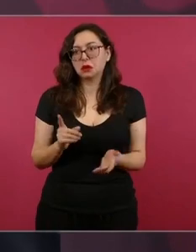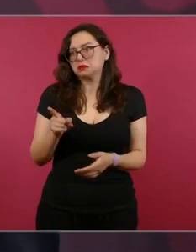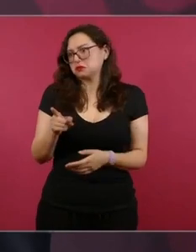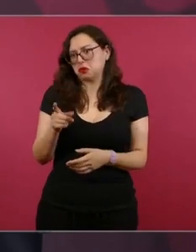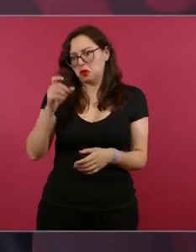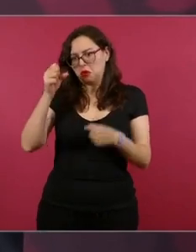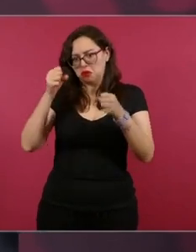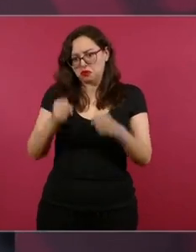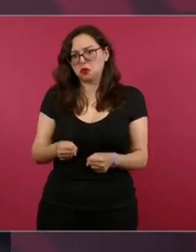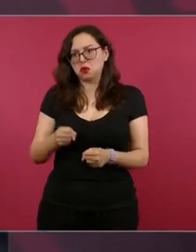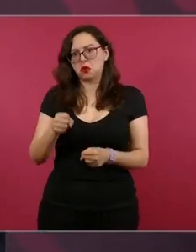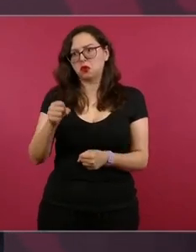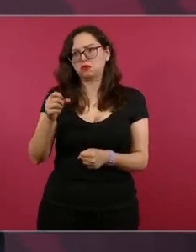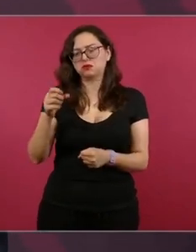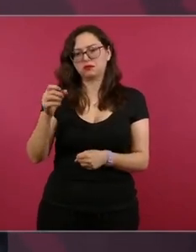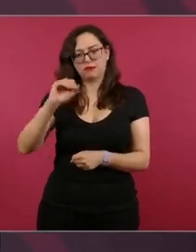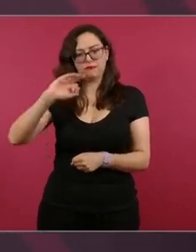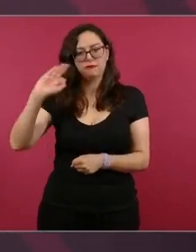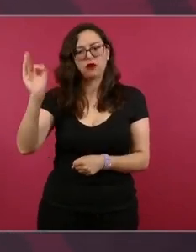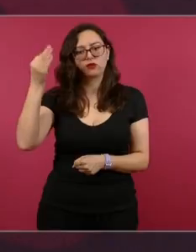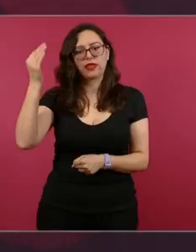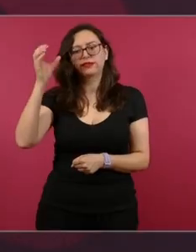Entonces, ahí